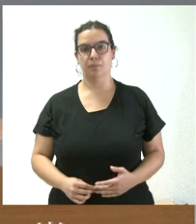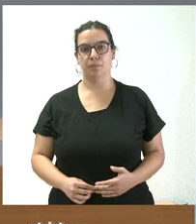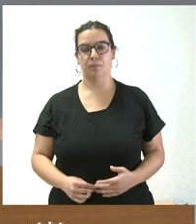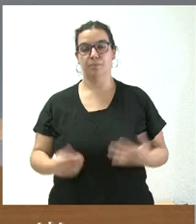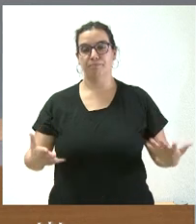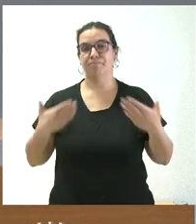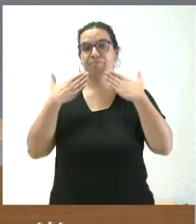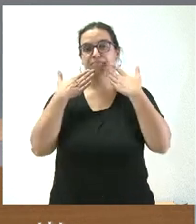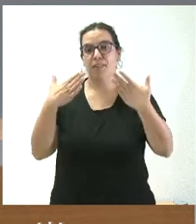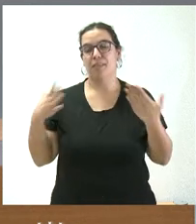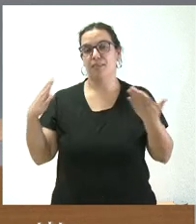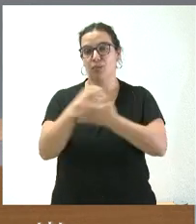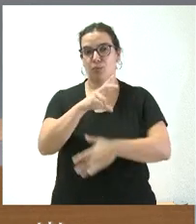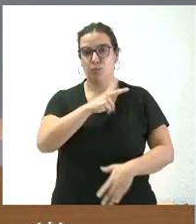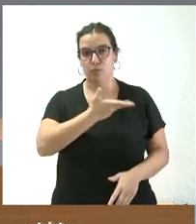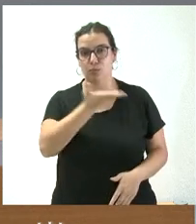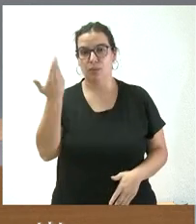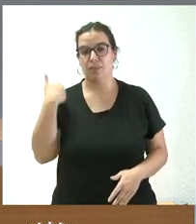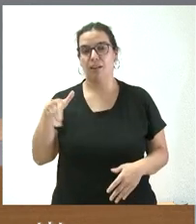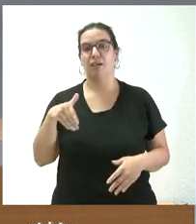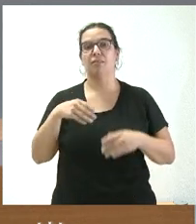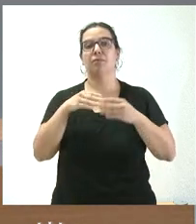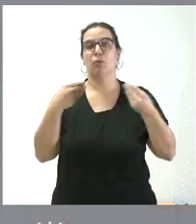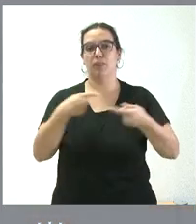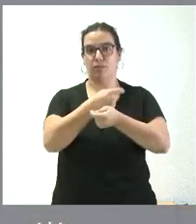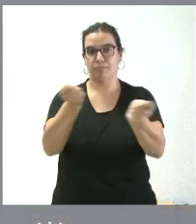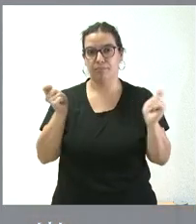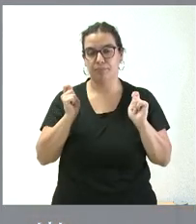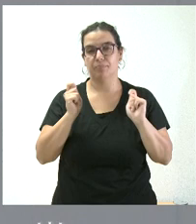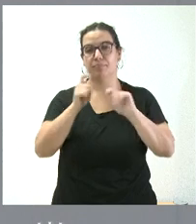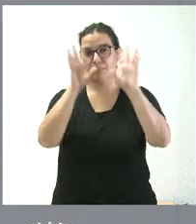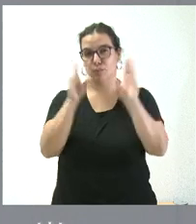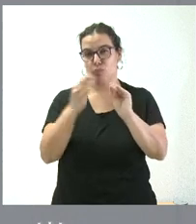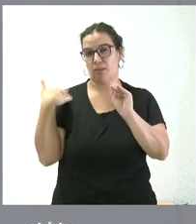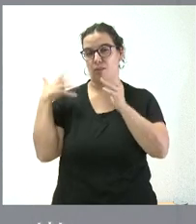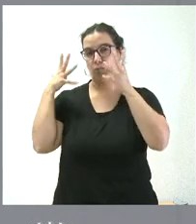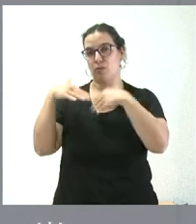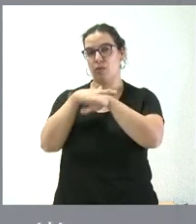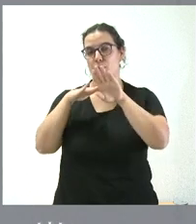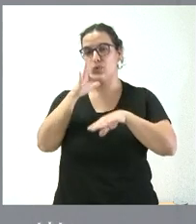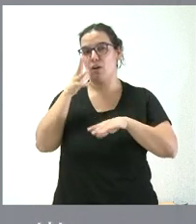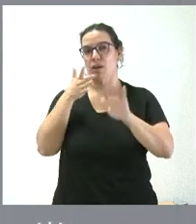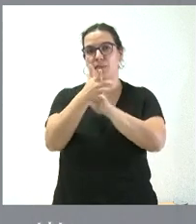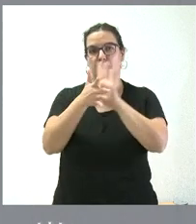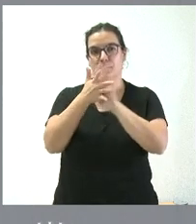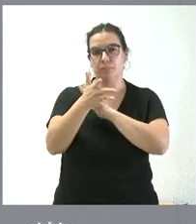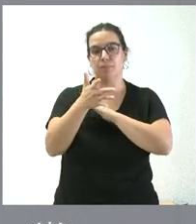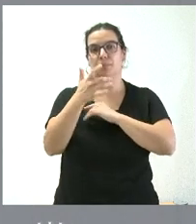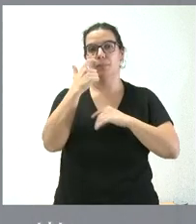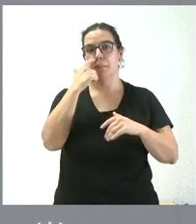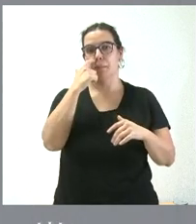Muchísimas gracias a todos ustedes les ha sido entregada la documentación resumen del Consejo de gobierno yo paso a rel tarla siquera sea